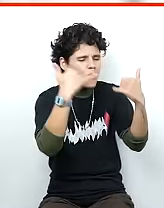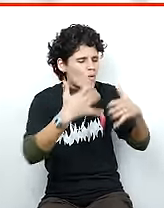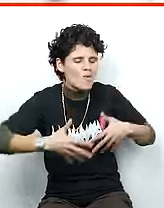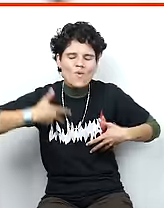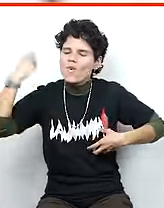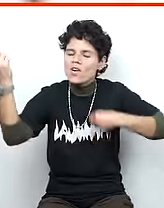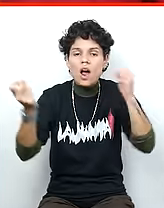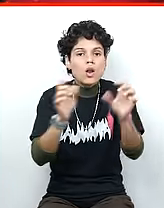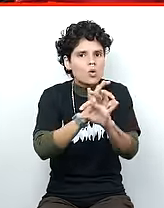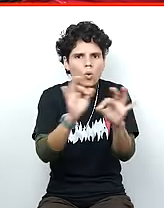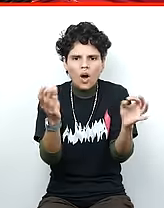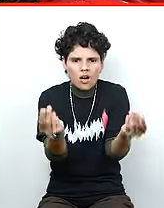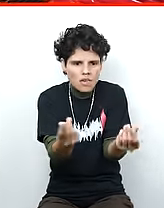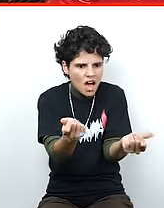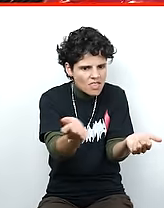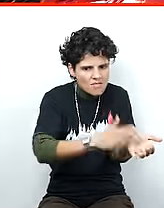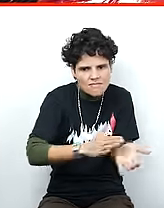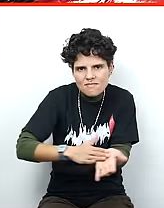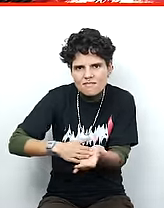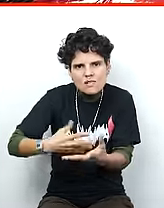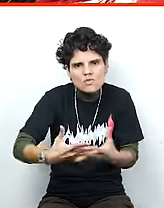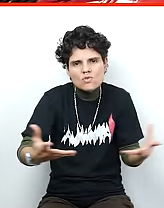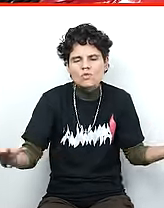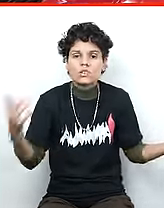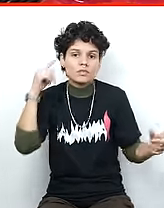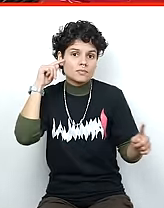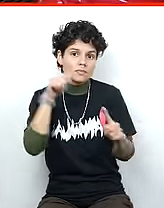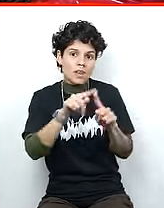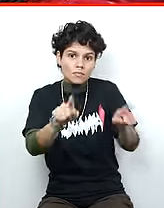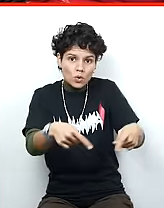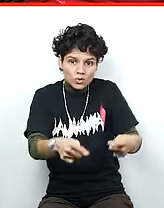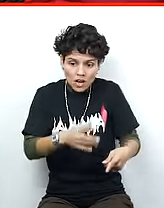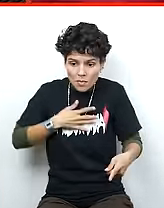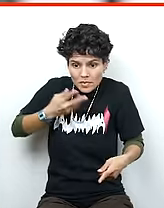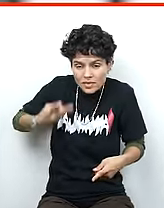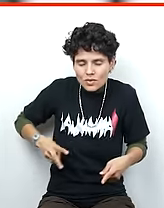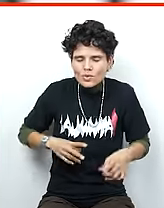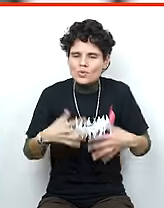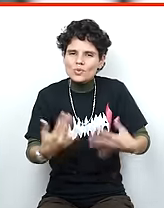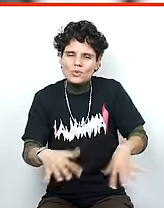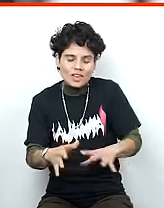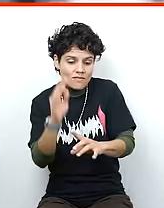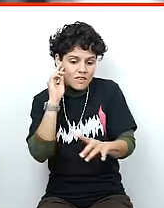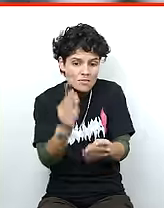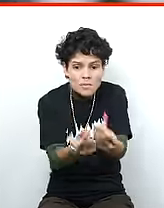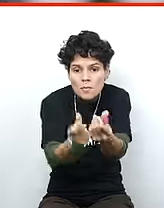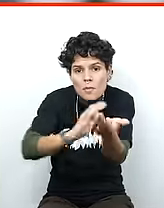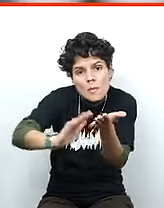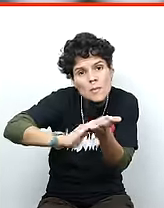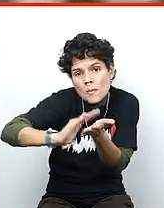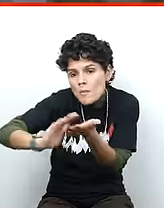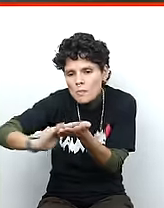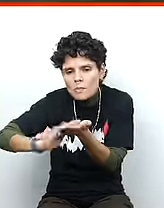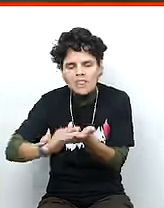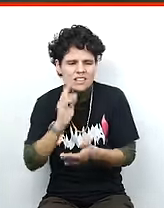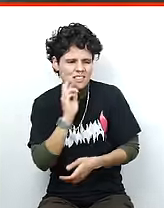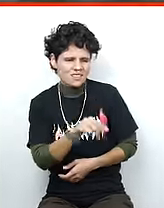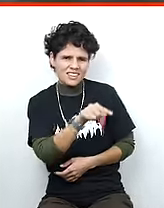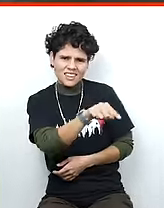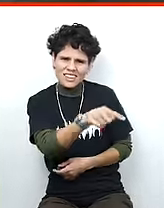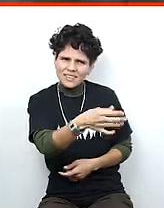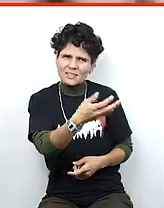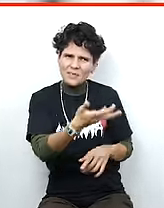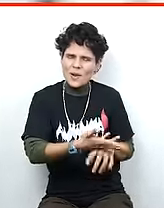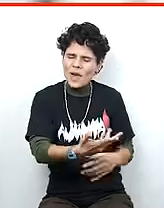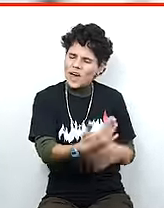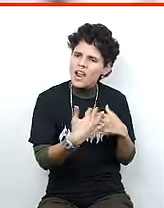es que igual nunca habíamos visto tanta plata y menos por la música. Entonces ahí yo me motivé y me decía, ¿Visto no, hermano? Y ahí dije, ya, si este culiado que es mi hermano y